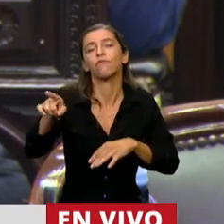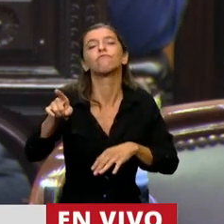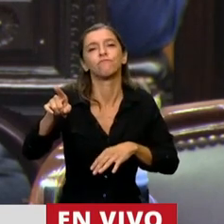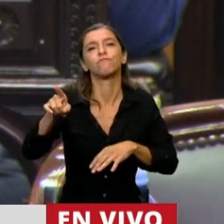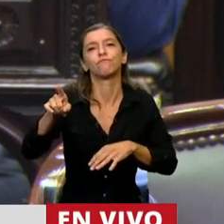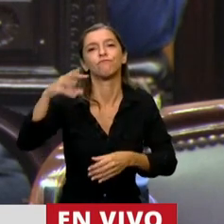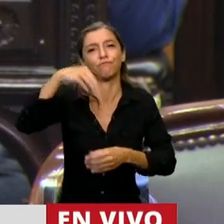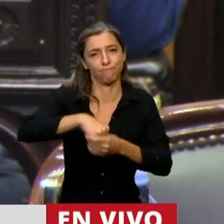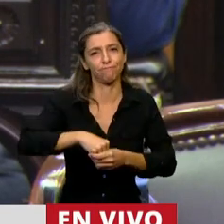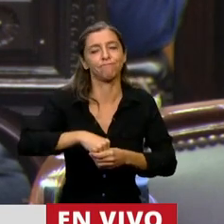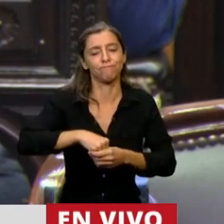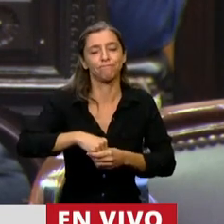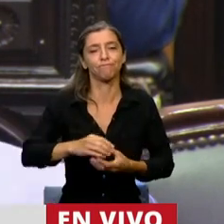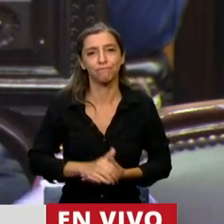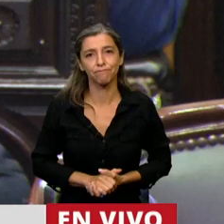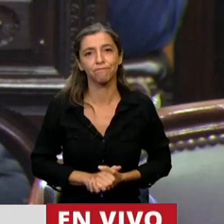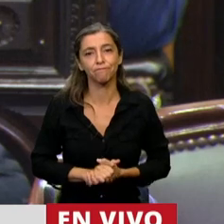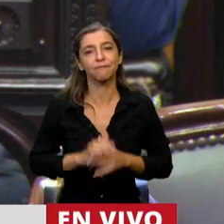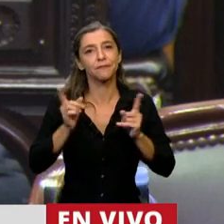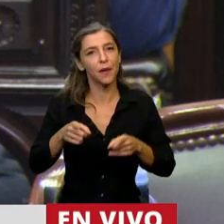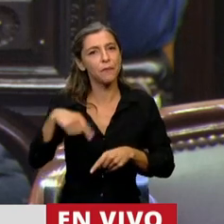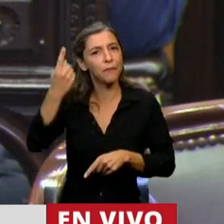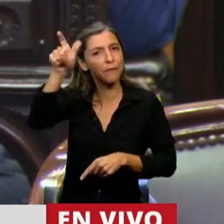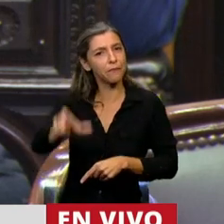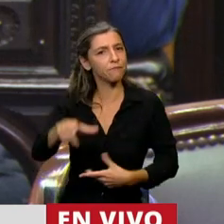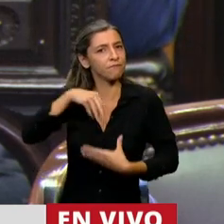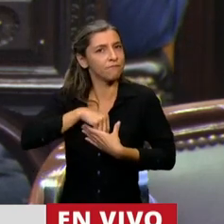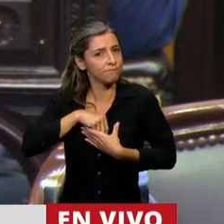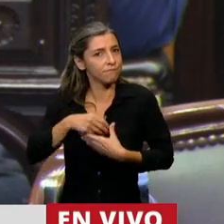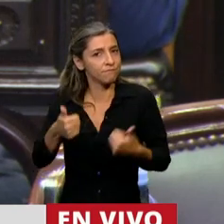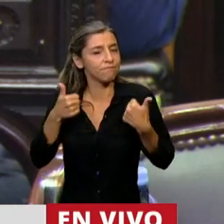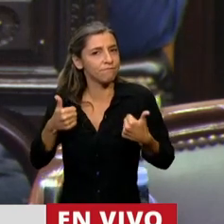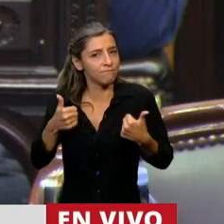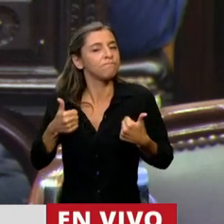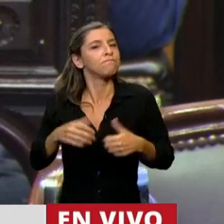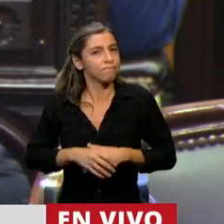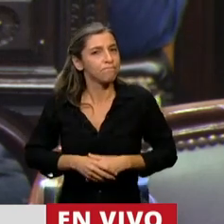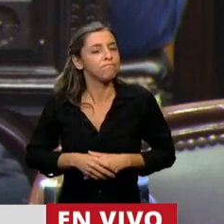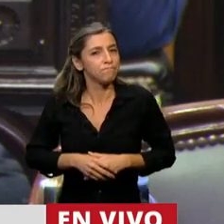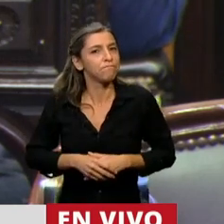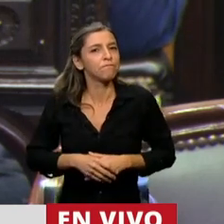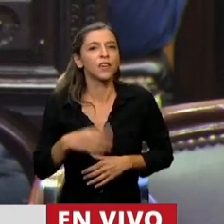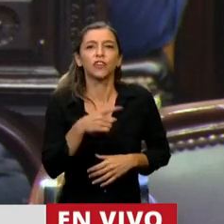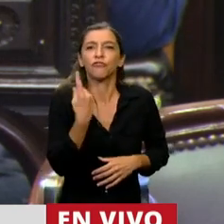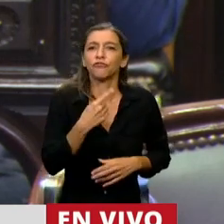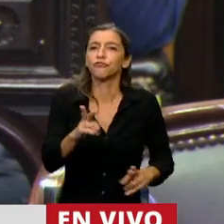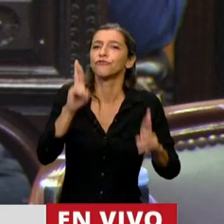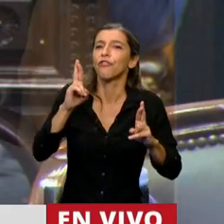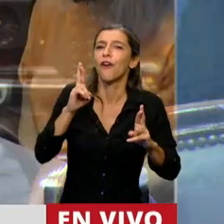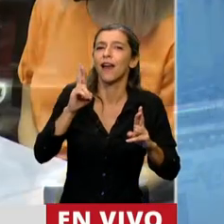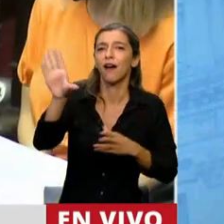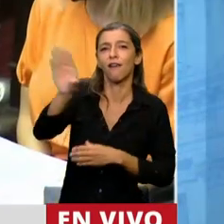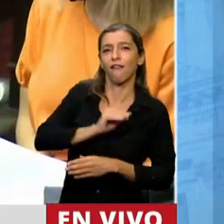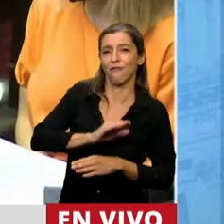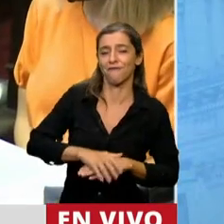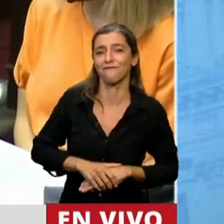Tuvo otra característica que ojalá pudiera la política volver a tenerla. Nos debemos entre nosotros. Era